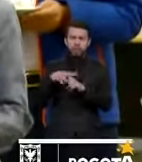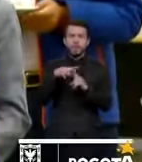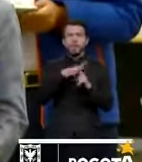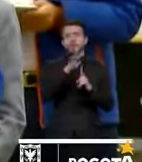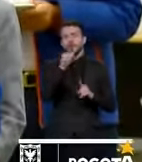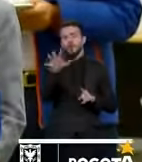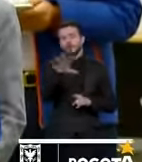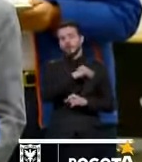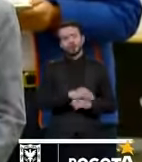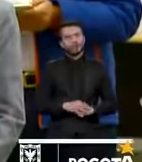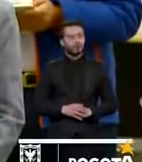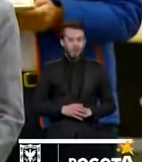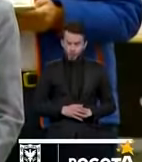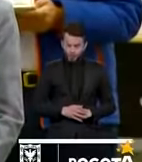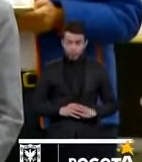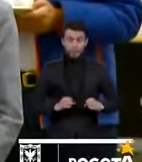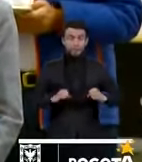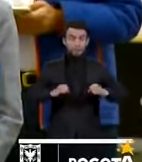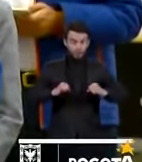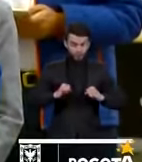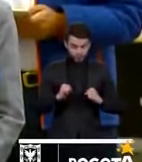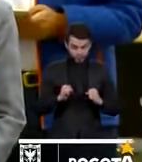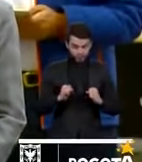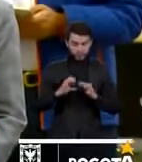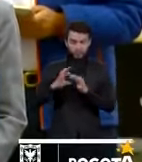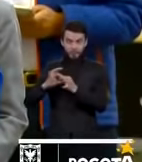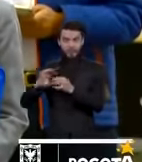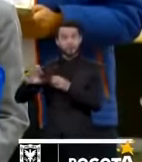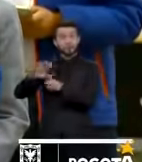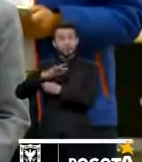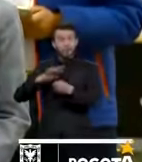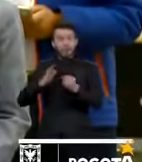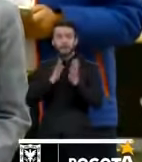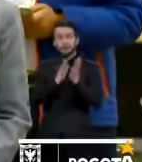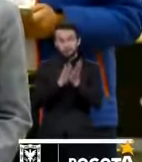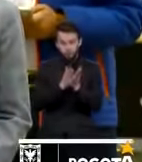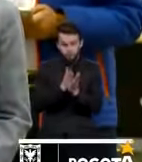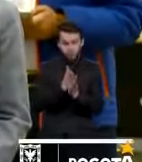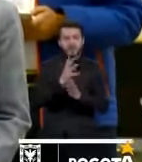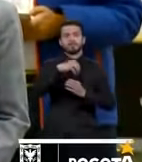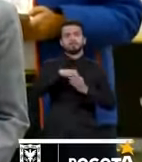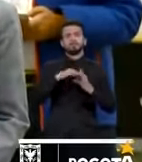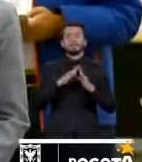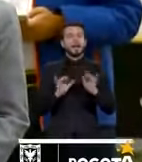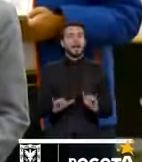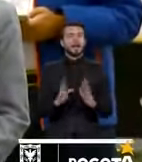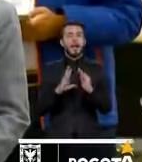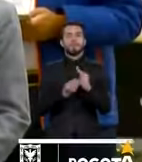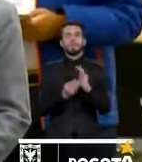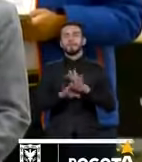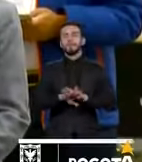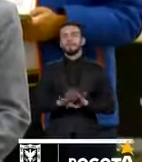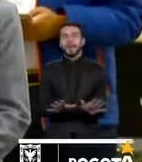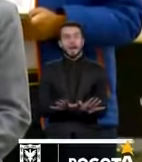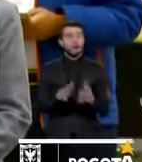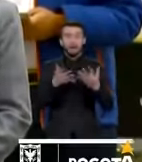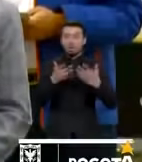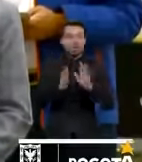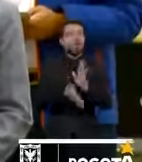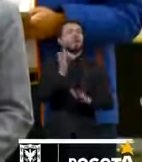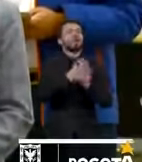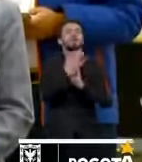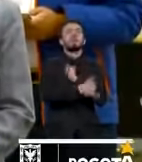y Cundinamarca van a seguir en cuarentena. Vamos a seguir con las restricciones a que no salga la gente de paseo, no